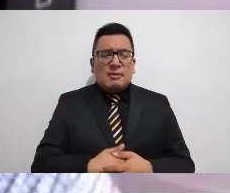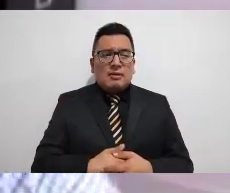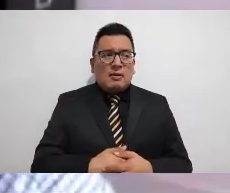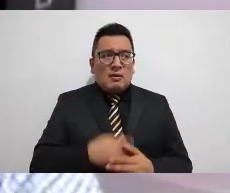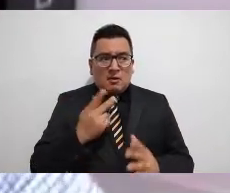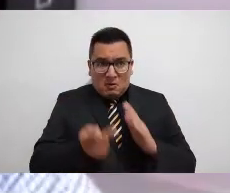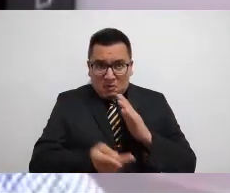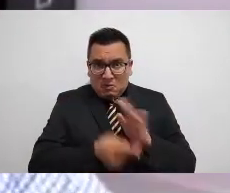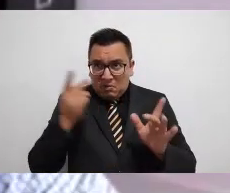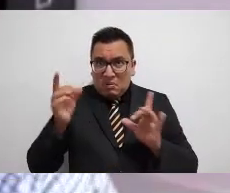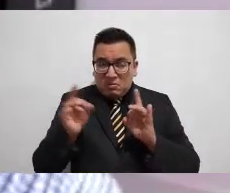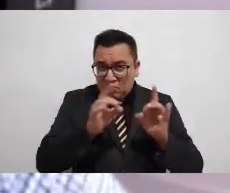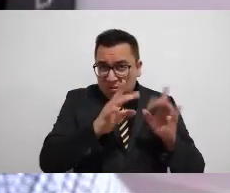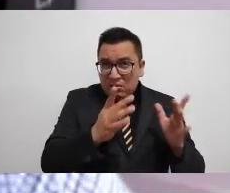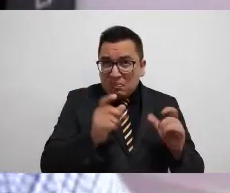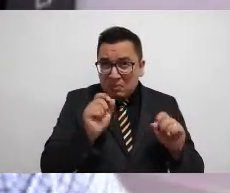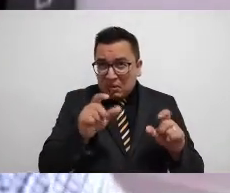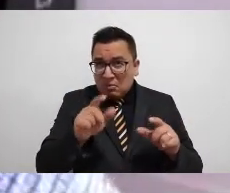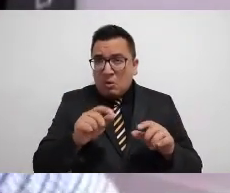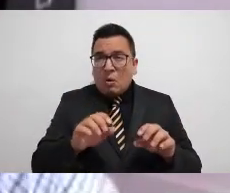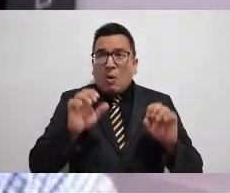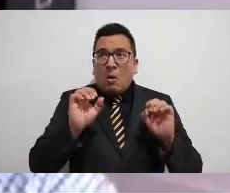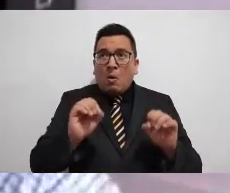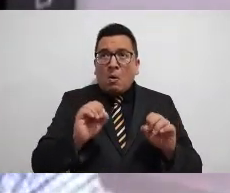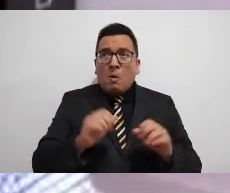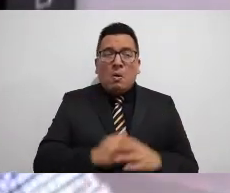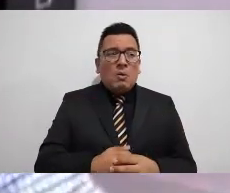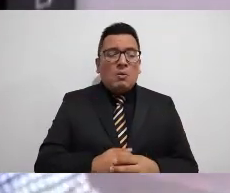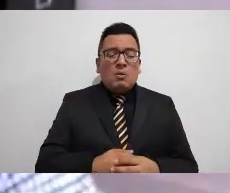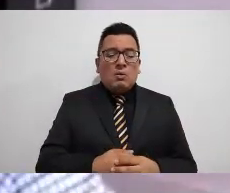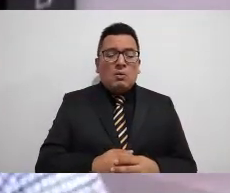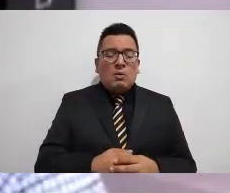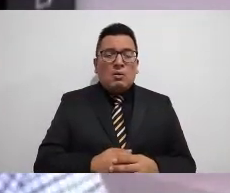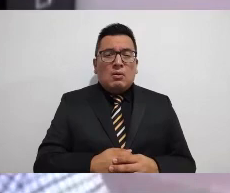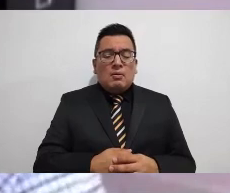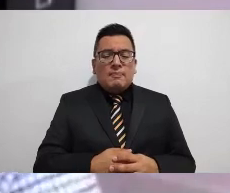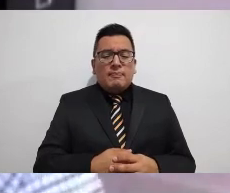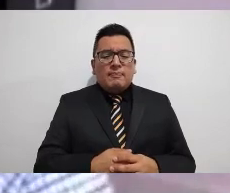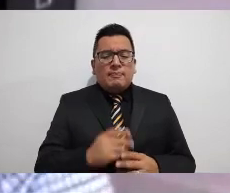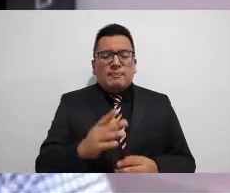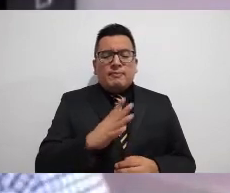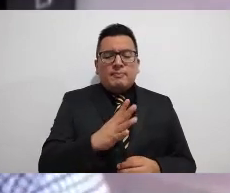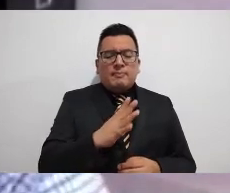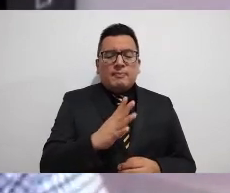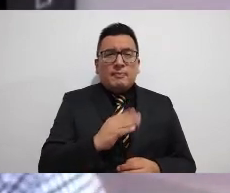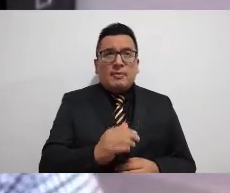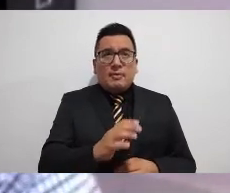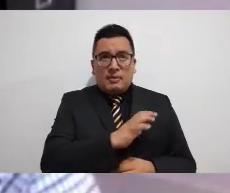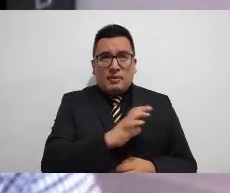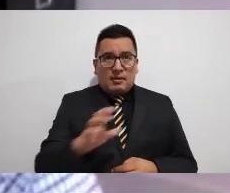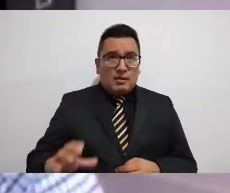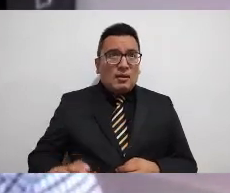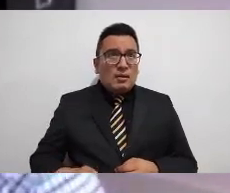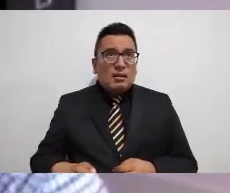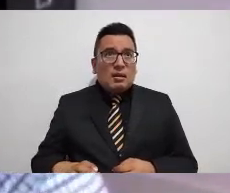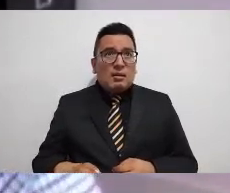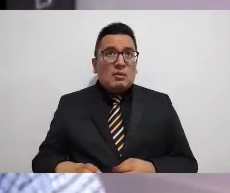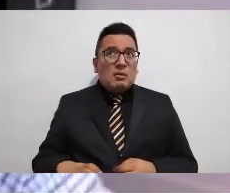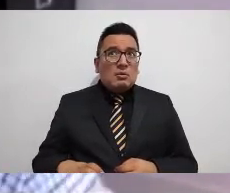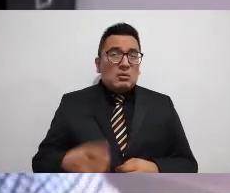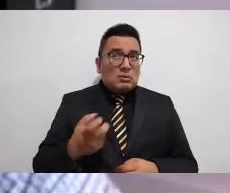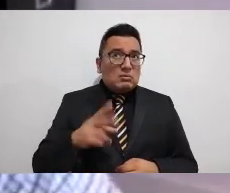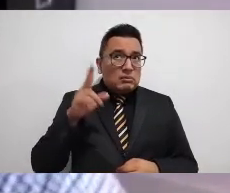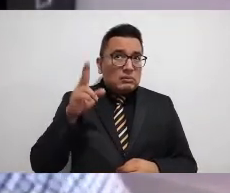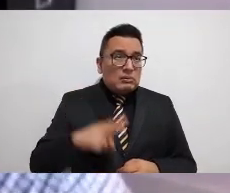se volvió a presentar una situación similar o si se han registrado candidaturas genuinas